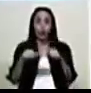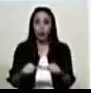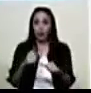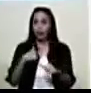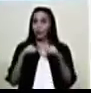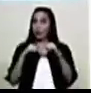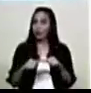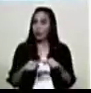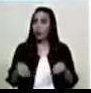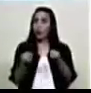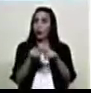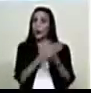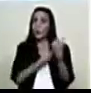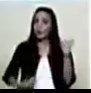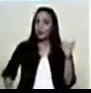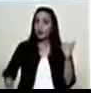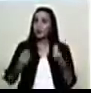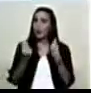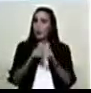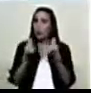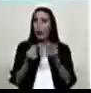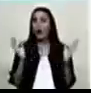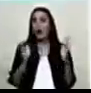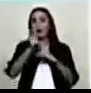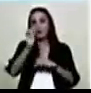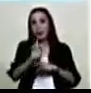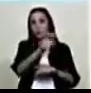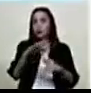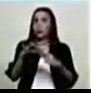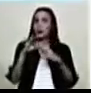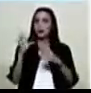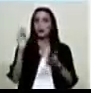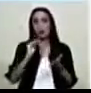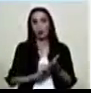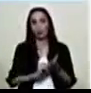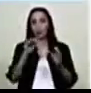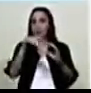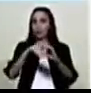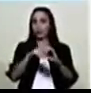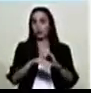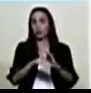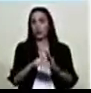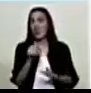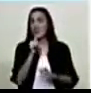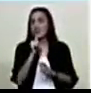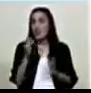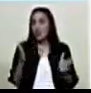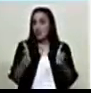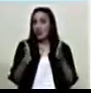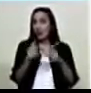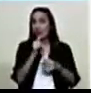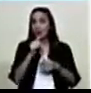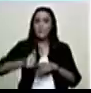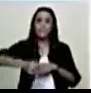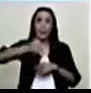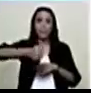solo, única y exclusivamente mediante los votos. Que gane el que tenga más